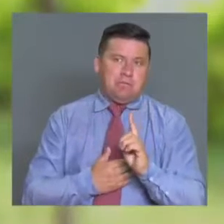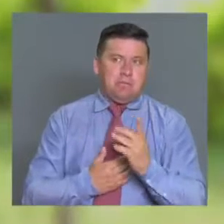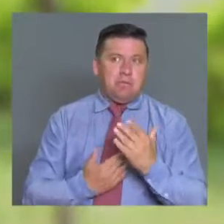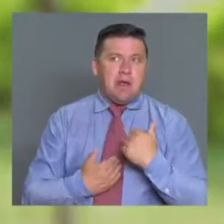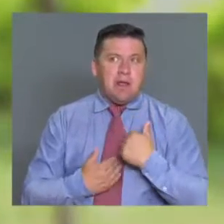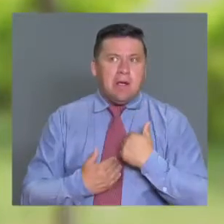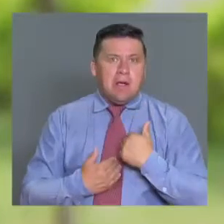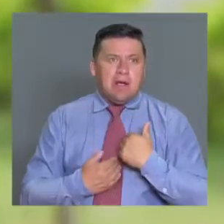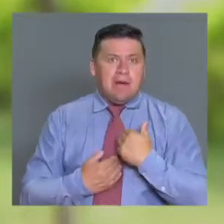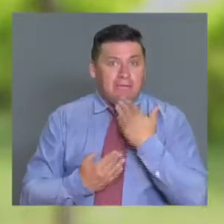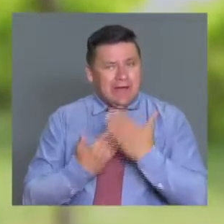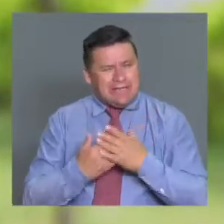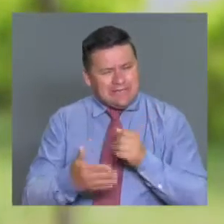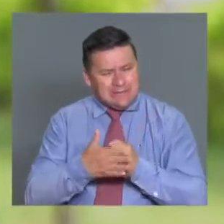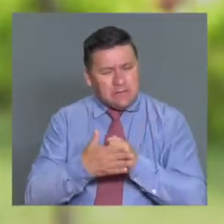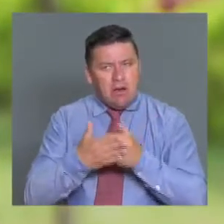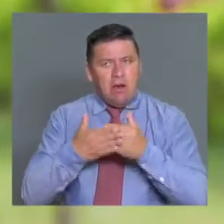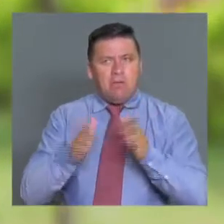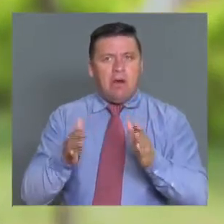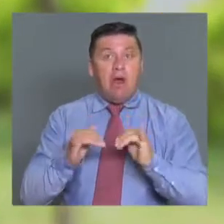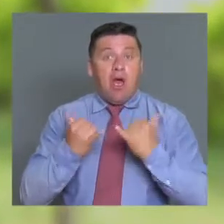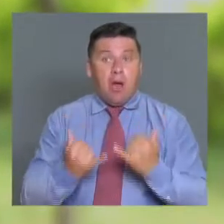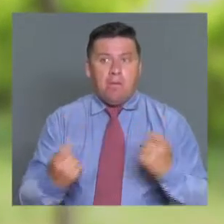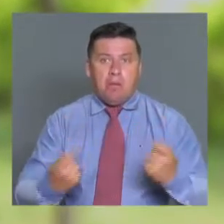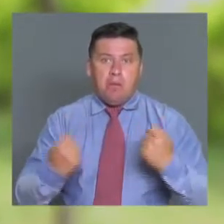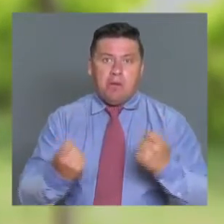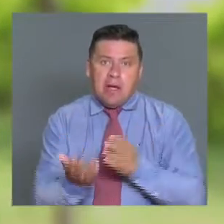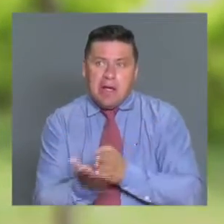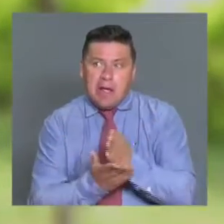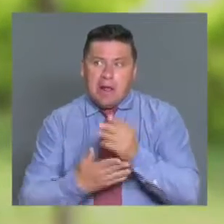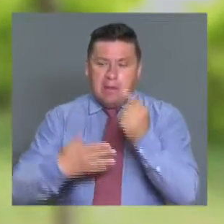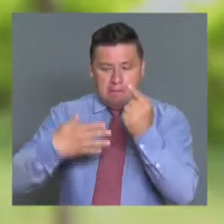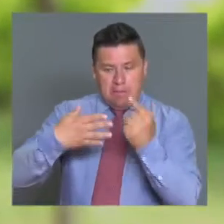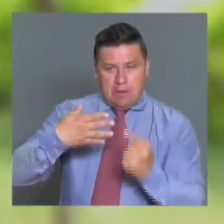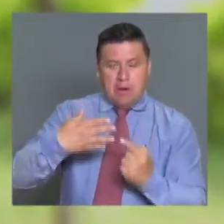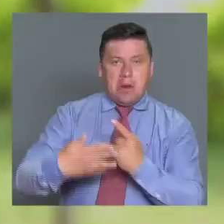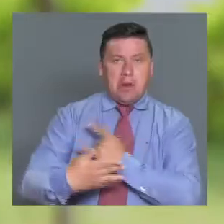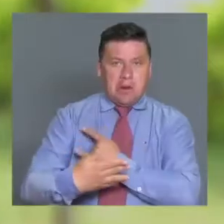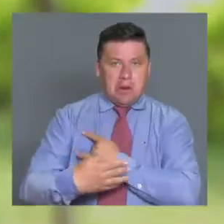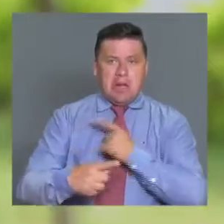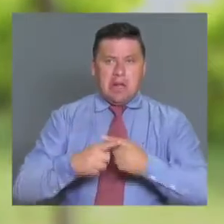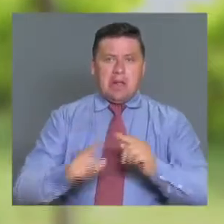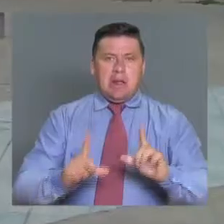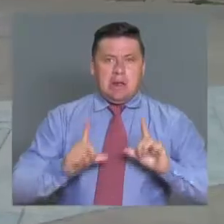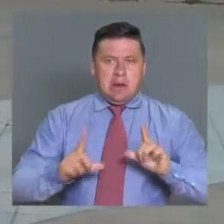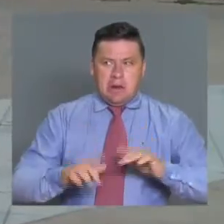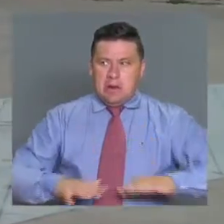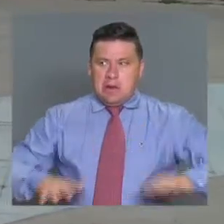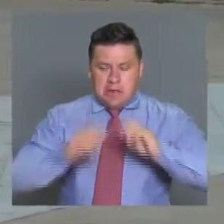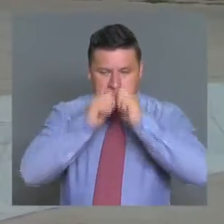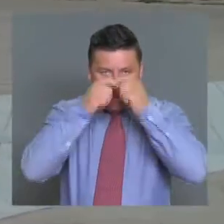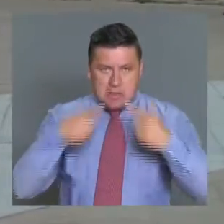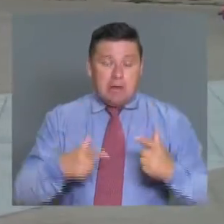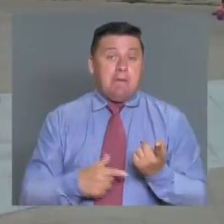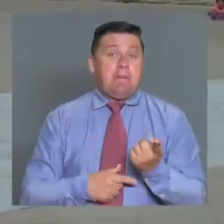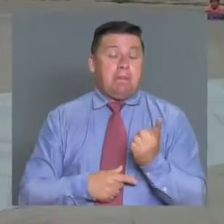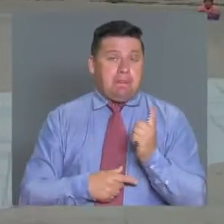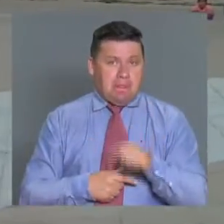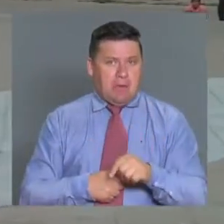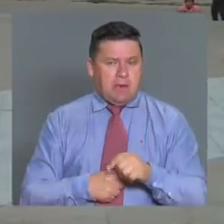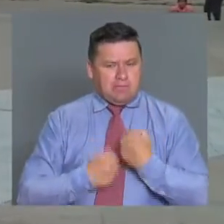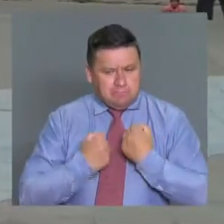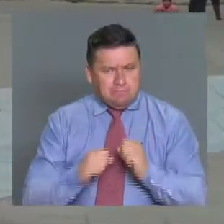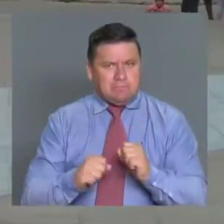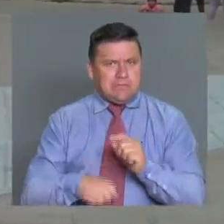muy placentera tenemos hasta ahora promociones de egresados que fortalecen el sector público y también se han dedicado